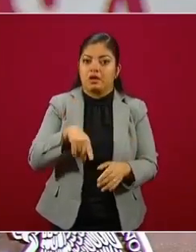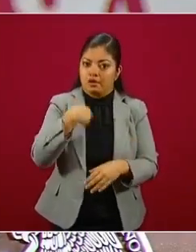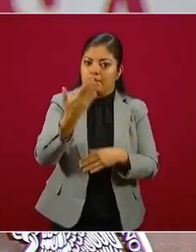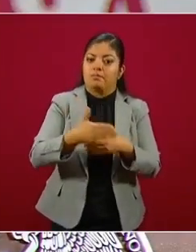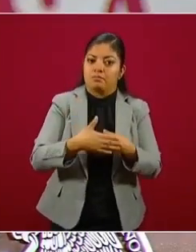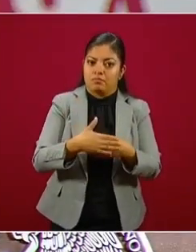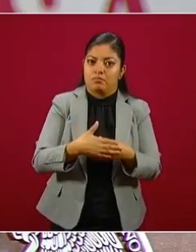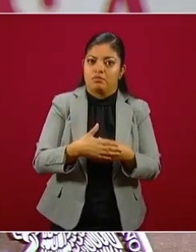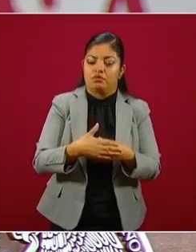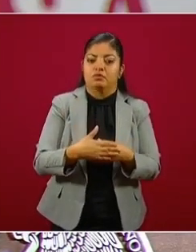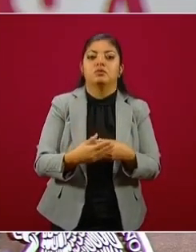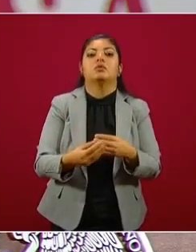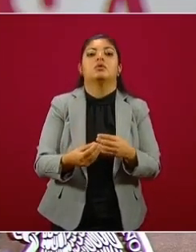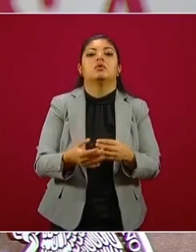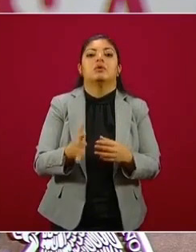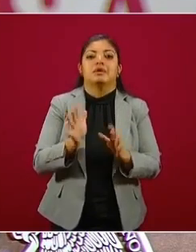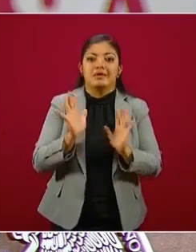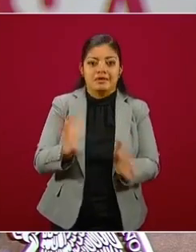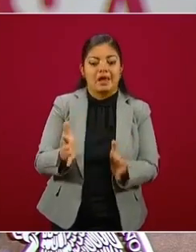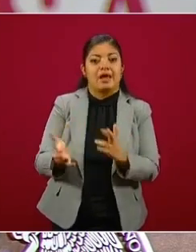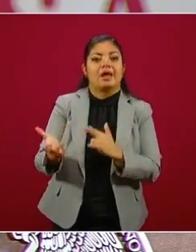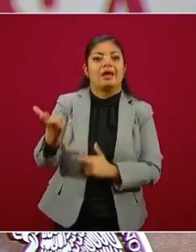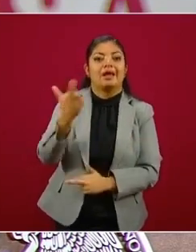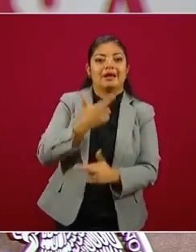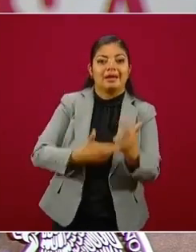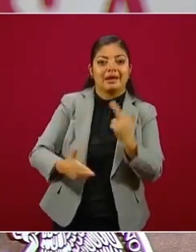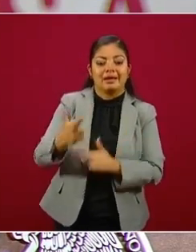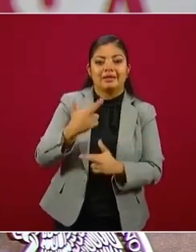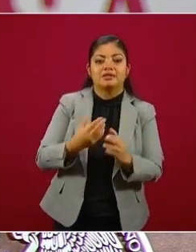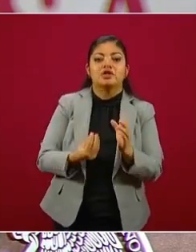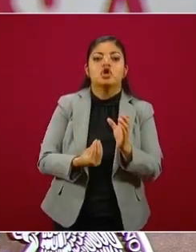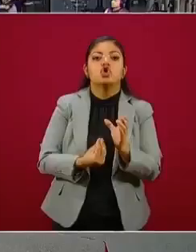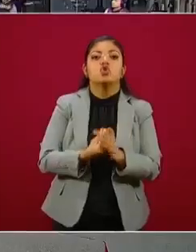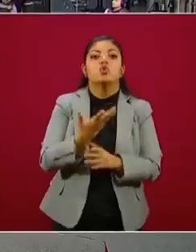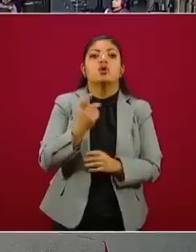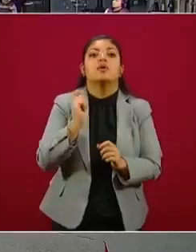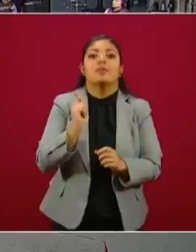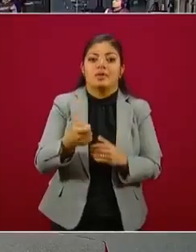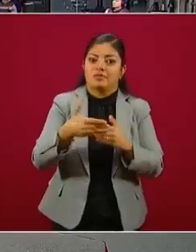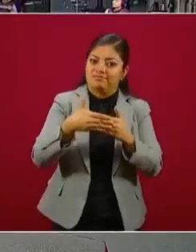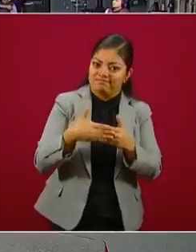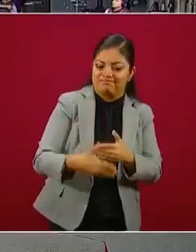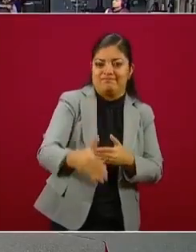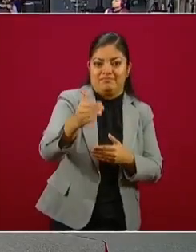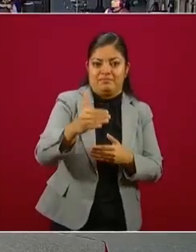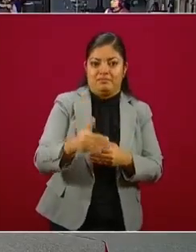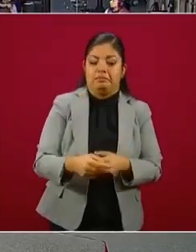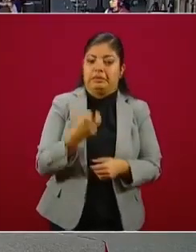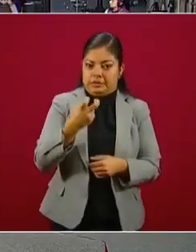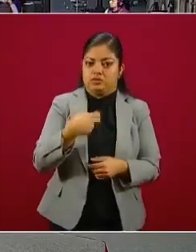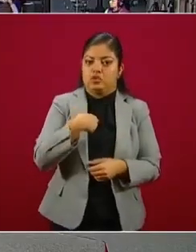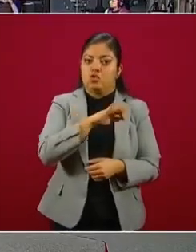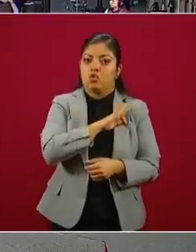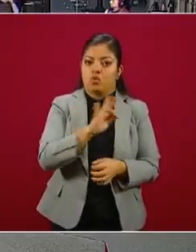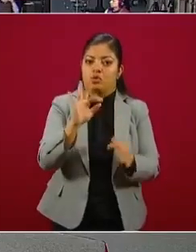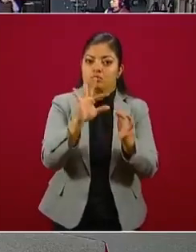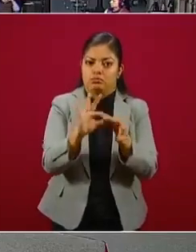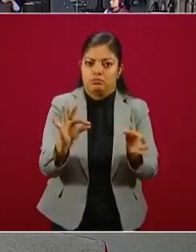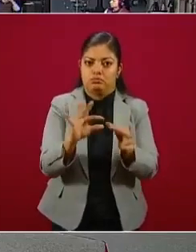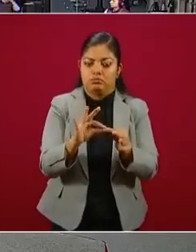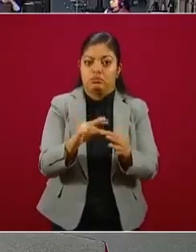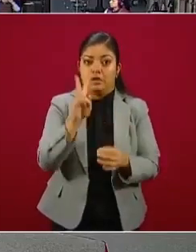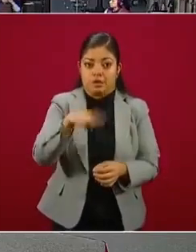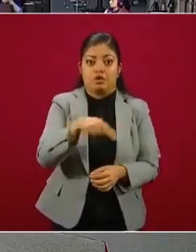regresar a la nueva normalidad. Eso es lo que puedo comentar. Y estamos